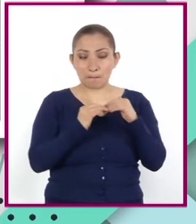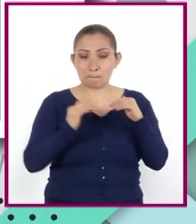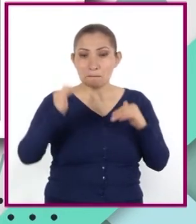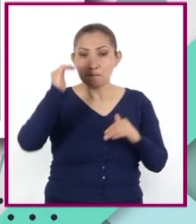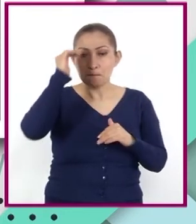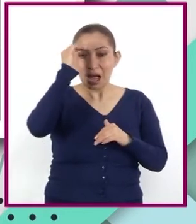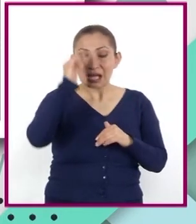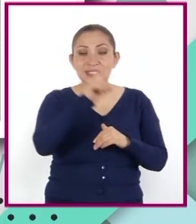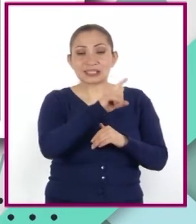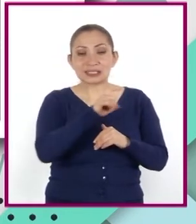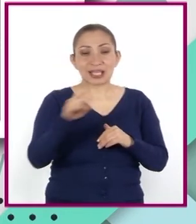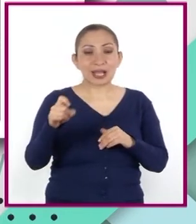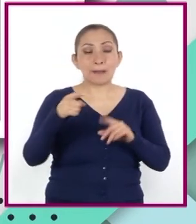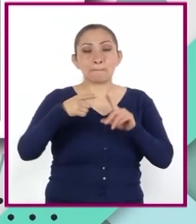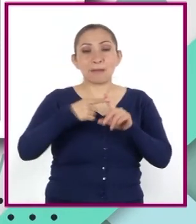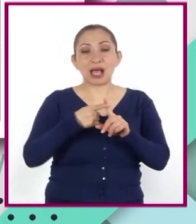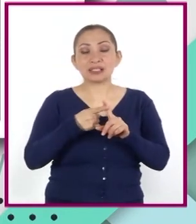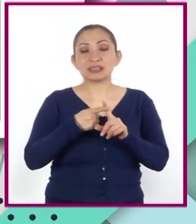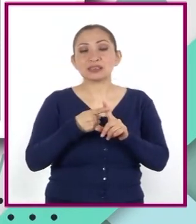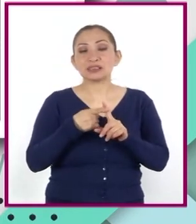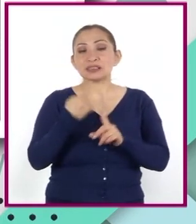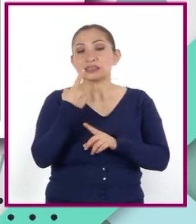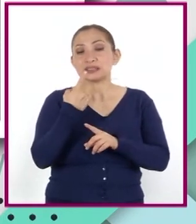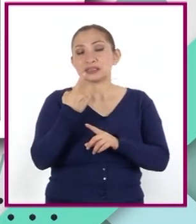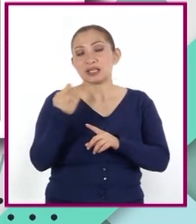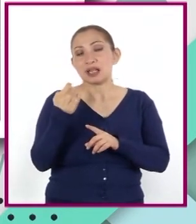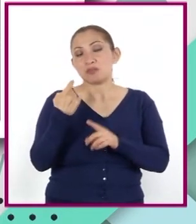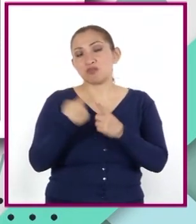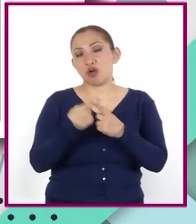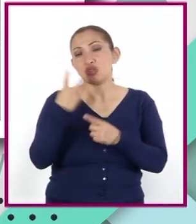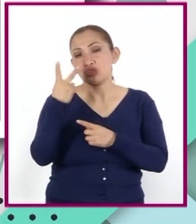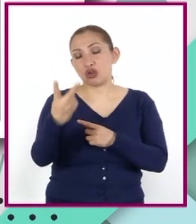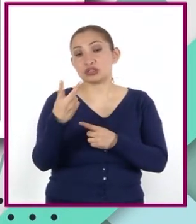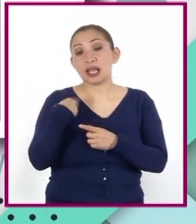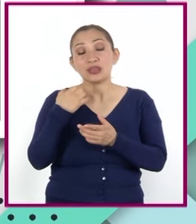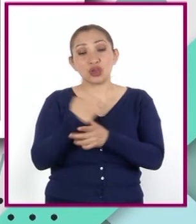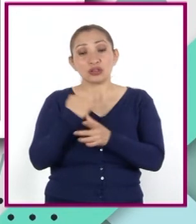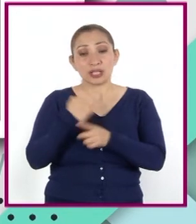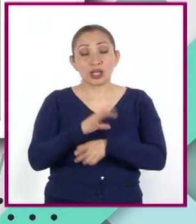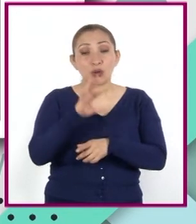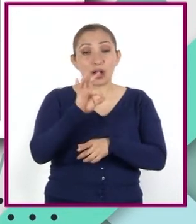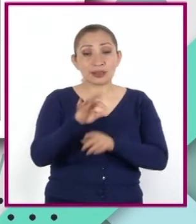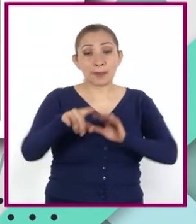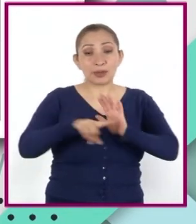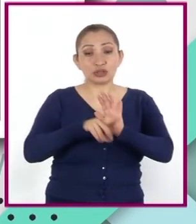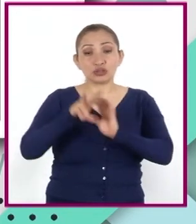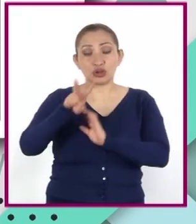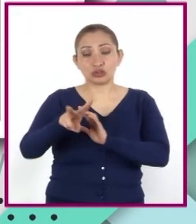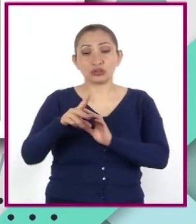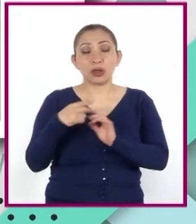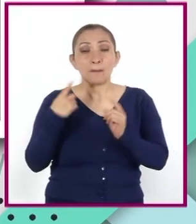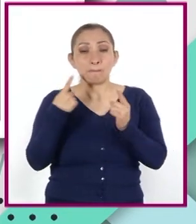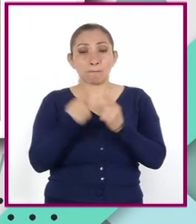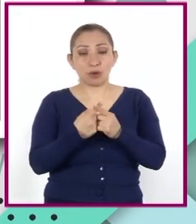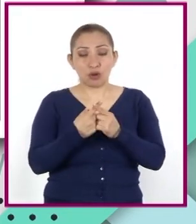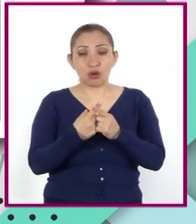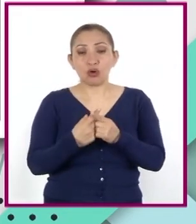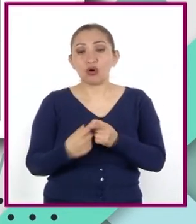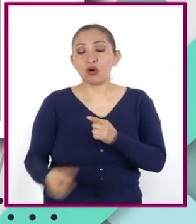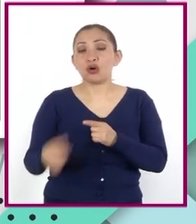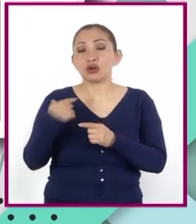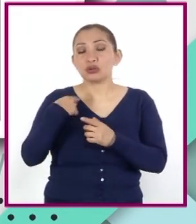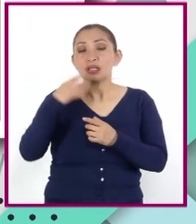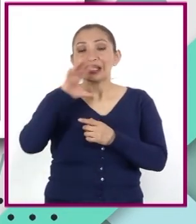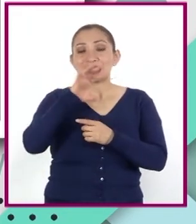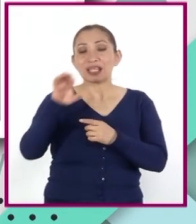incrementan en 100 por 2. Así que el ingreso es 40 menos 2, que multiplica la